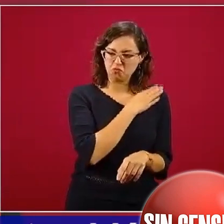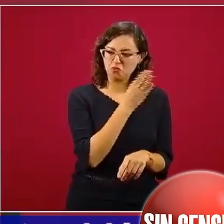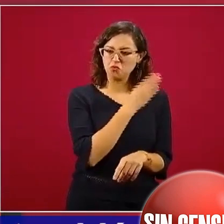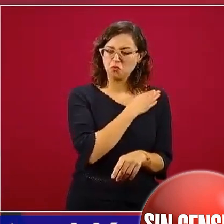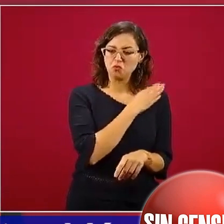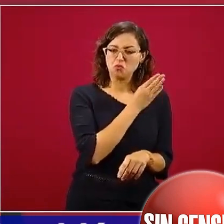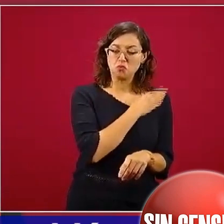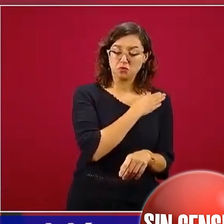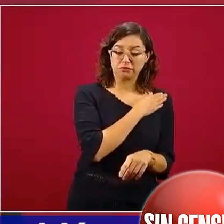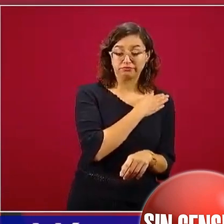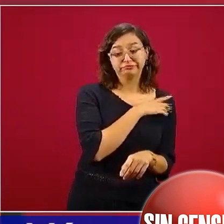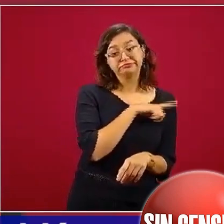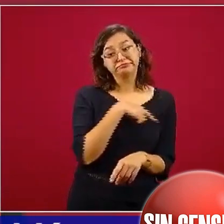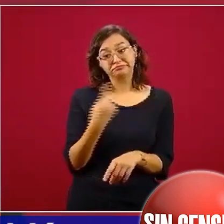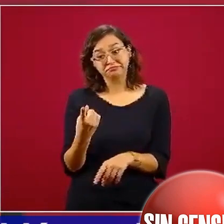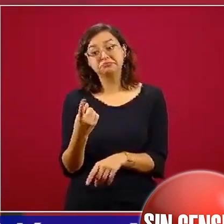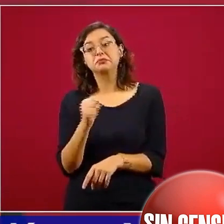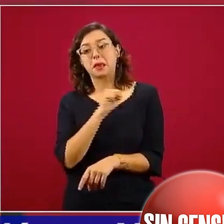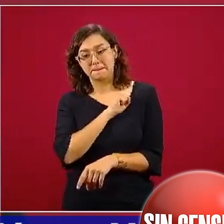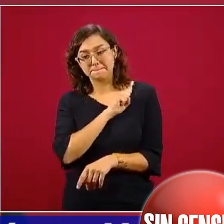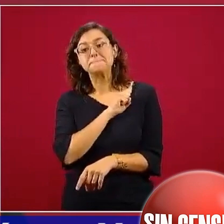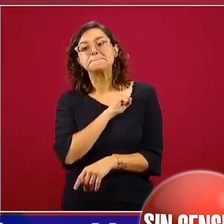luego manchas,